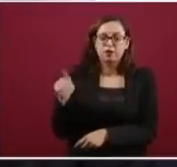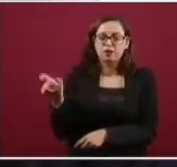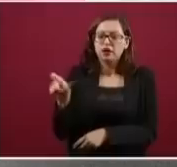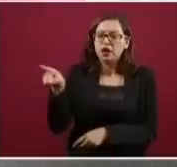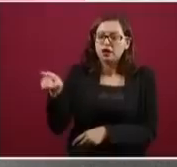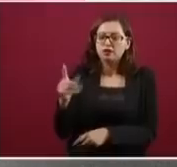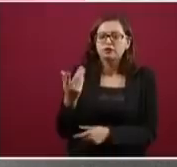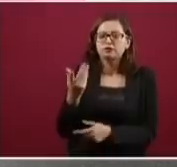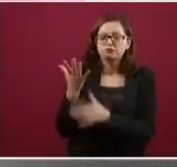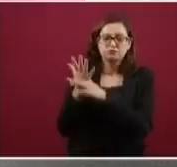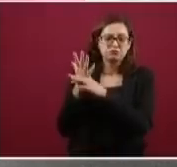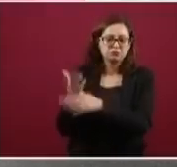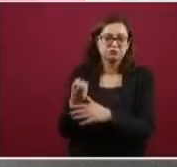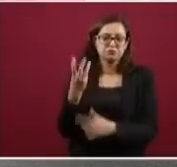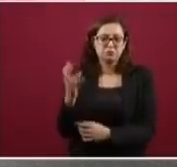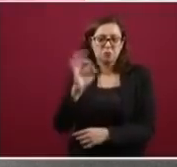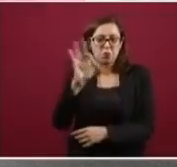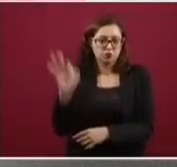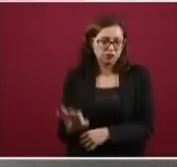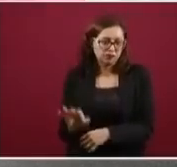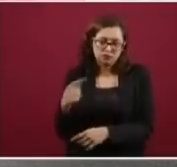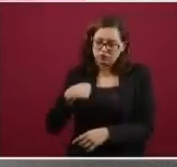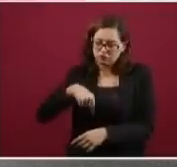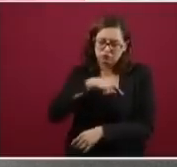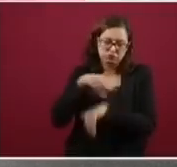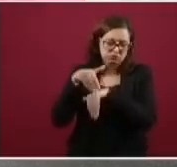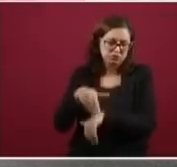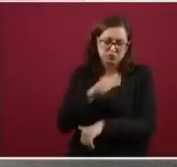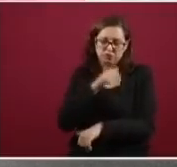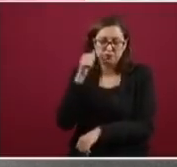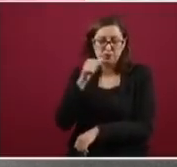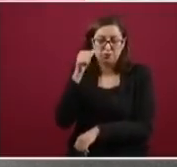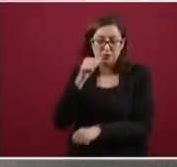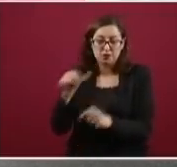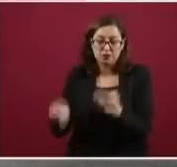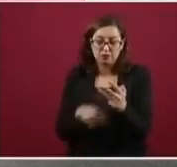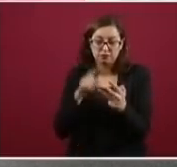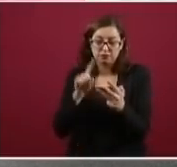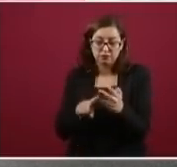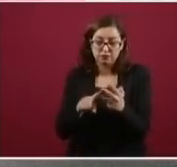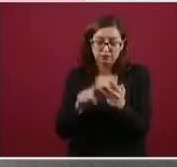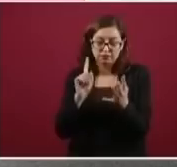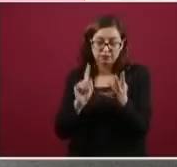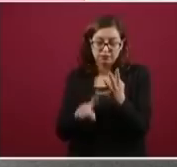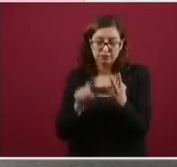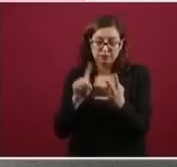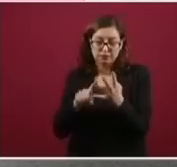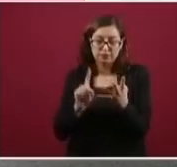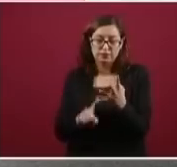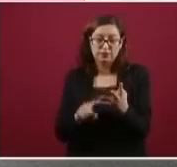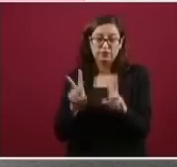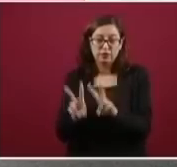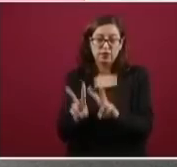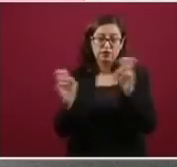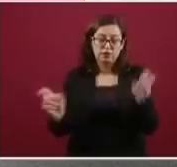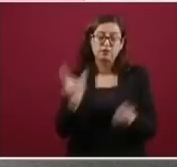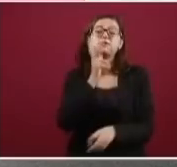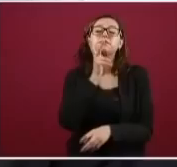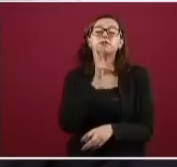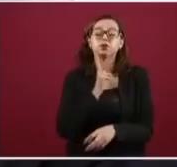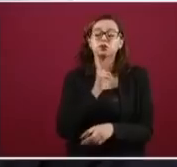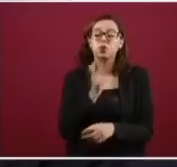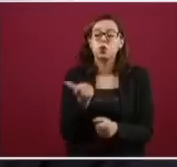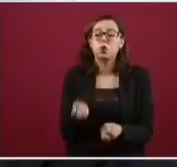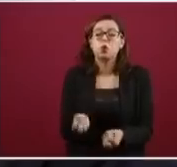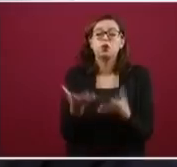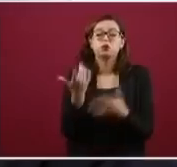ciento el cuarto el cuarto y el quinto son el precio del petróleo y la producción del petróleo el precio de